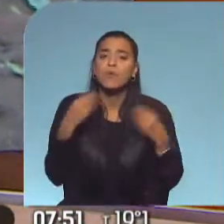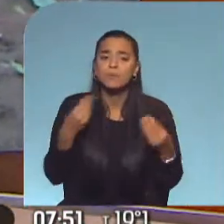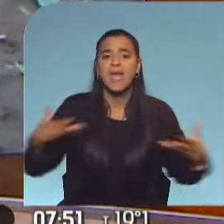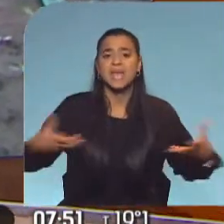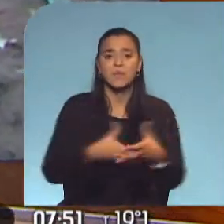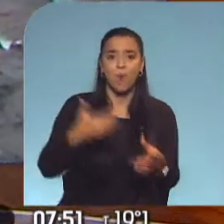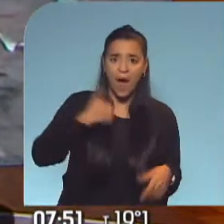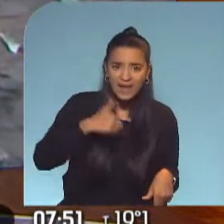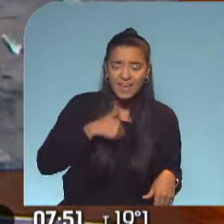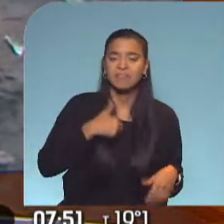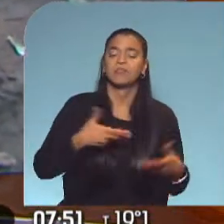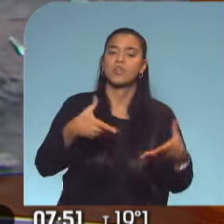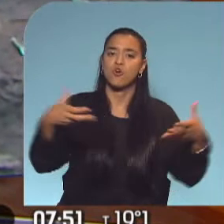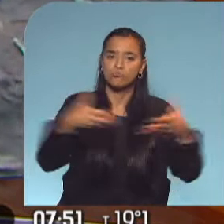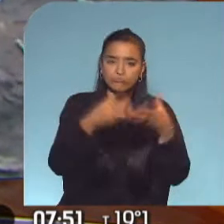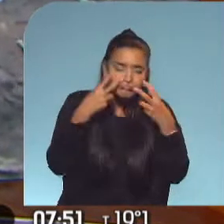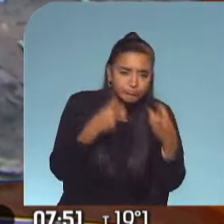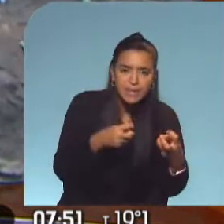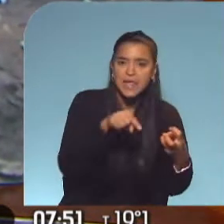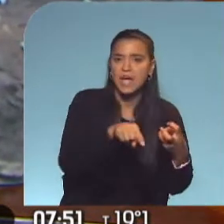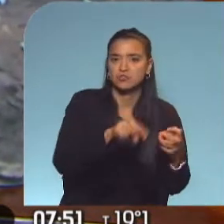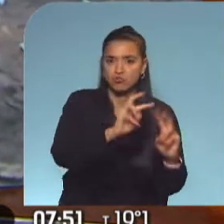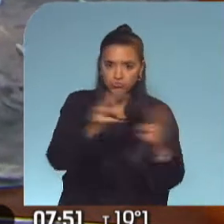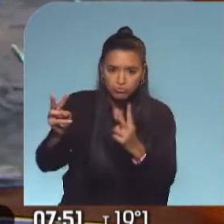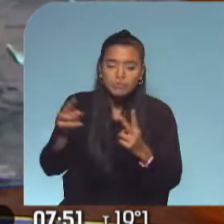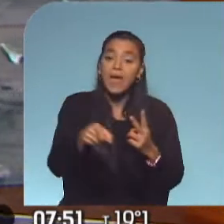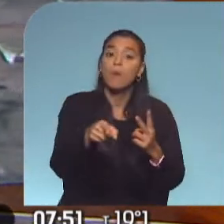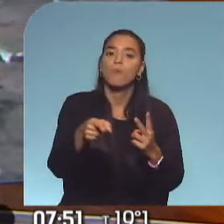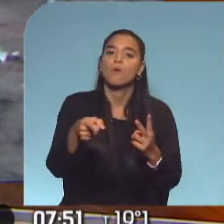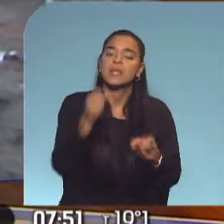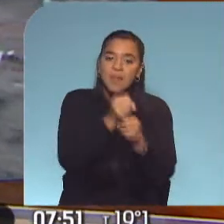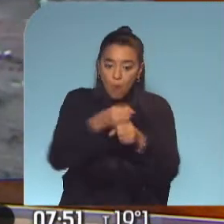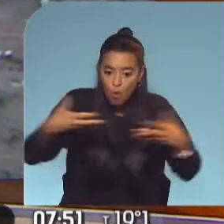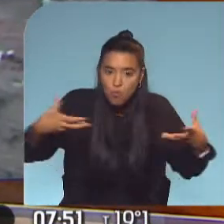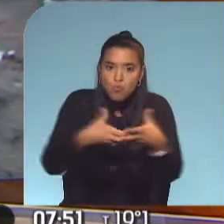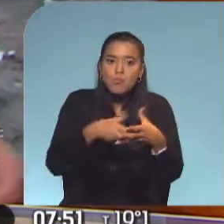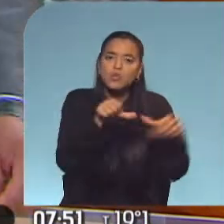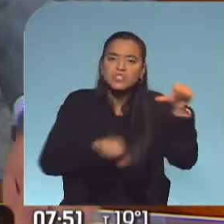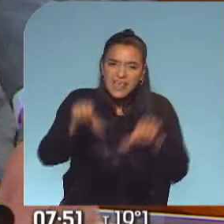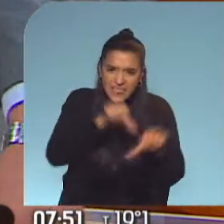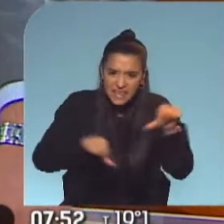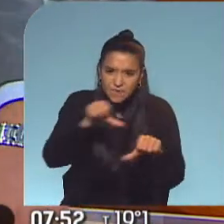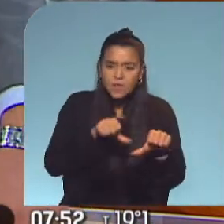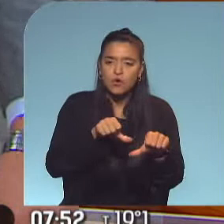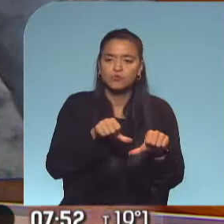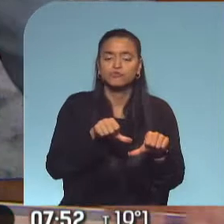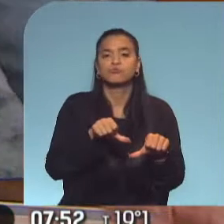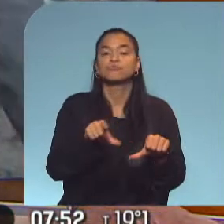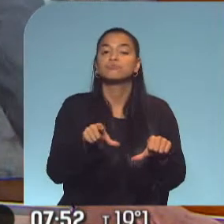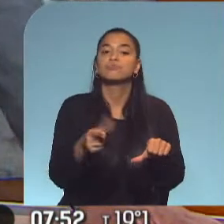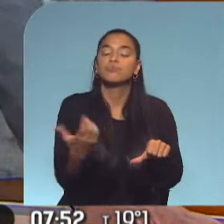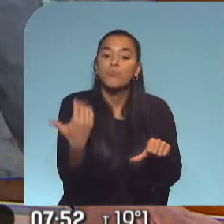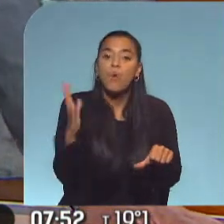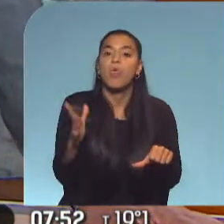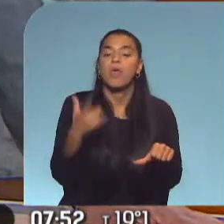argentino de antropología forense, el trabajo de este grupo de científicos permitió, por